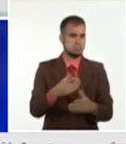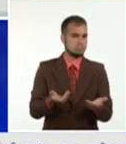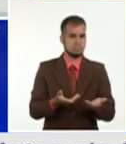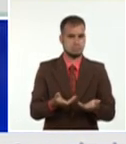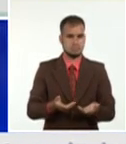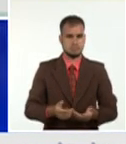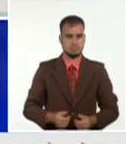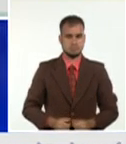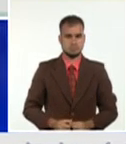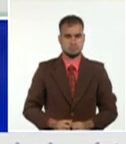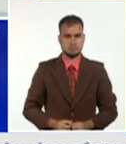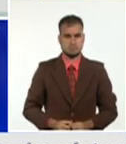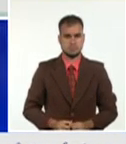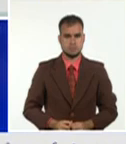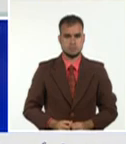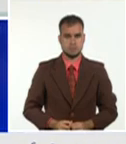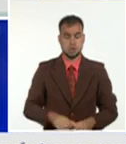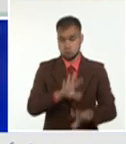diagnosticado